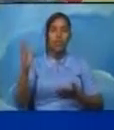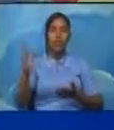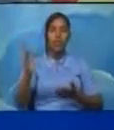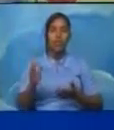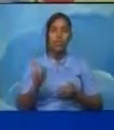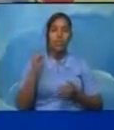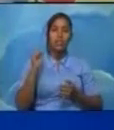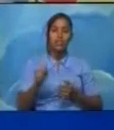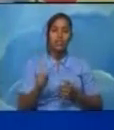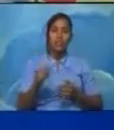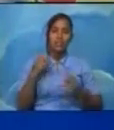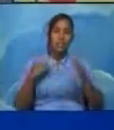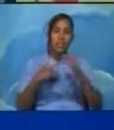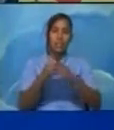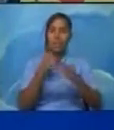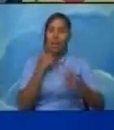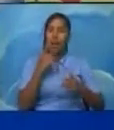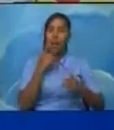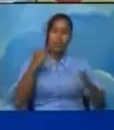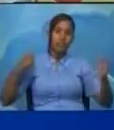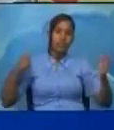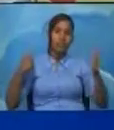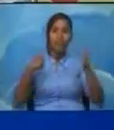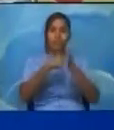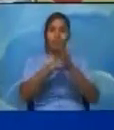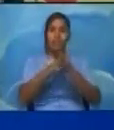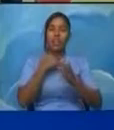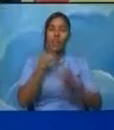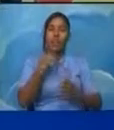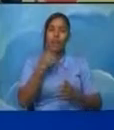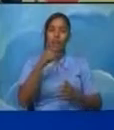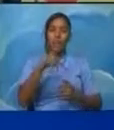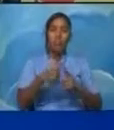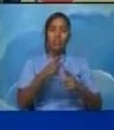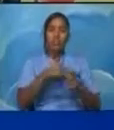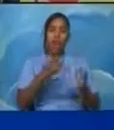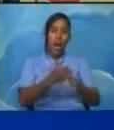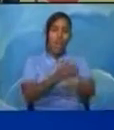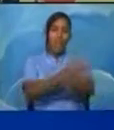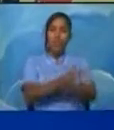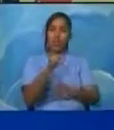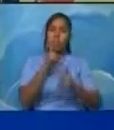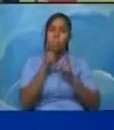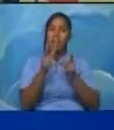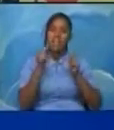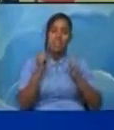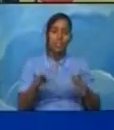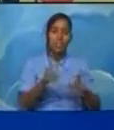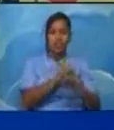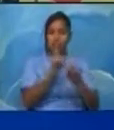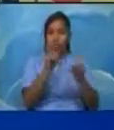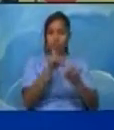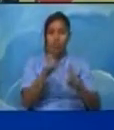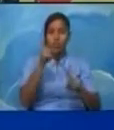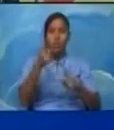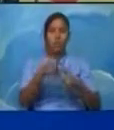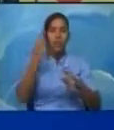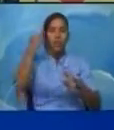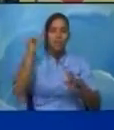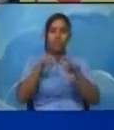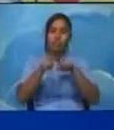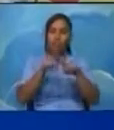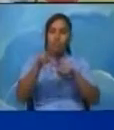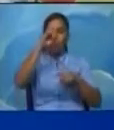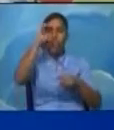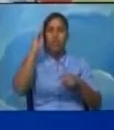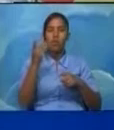dando gloria a Dios. Si se llevaba un porrazo contra un troncón, en lugar de maldecir y murmurar: ¿y para qué me dijo